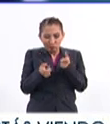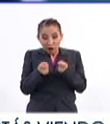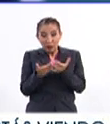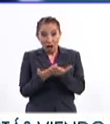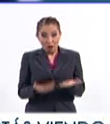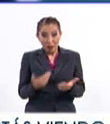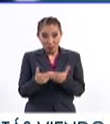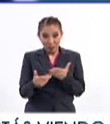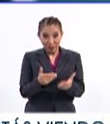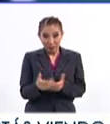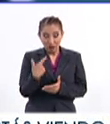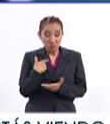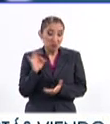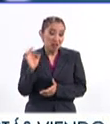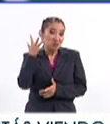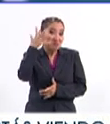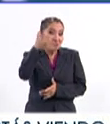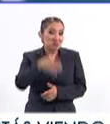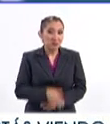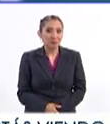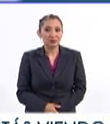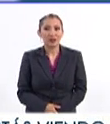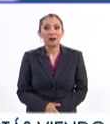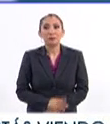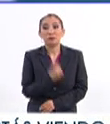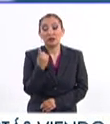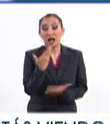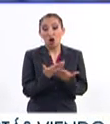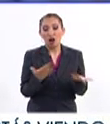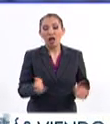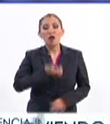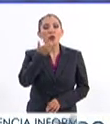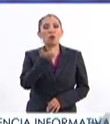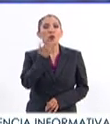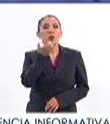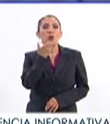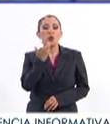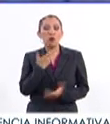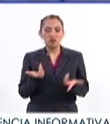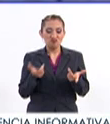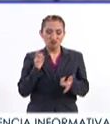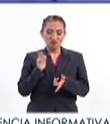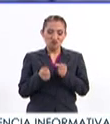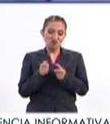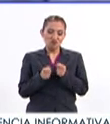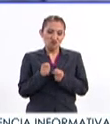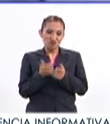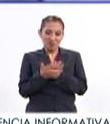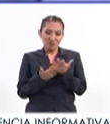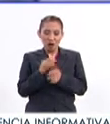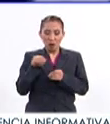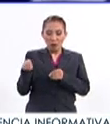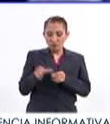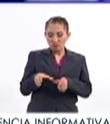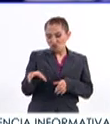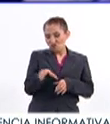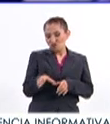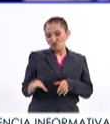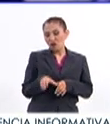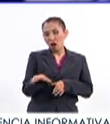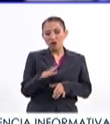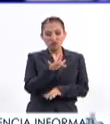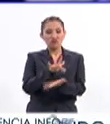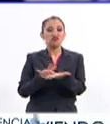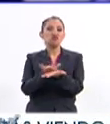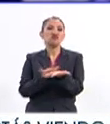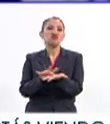de hoy y quizá también del futuro, porque hoy estamos acostumbrados a dispositivos que se manejan por movimiento,